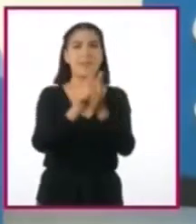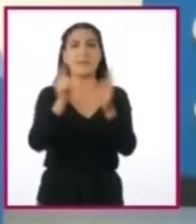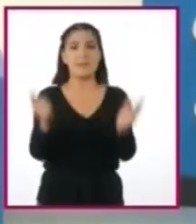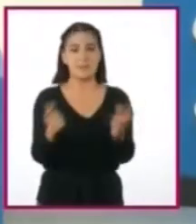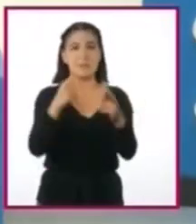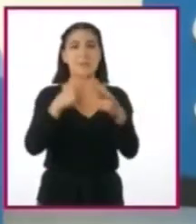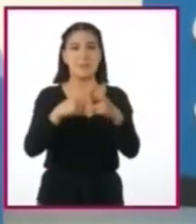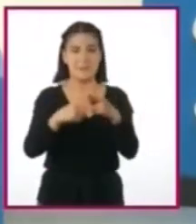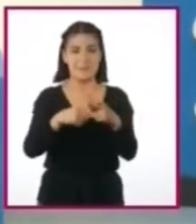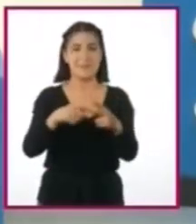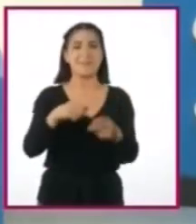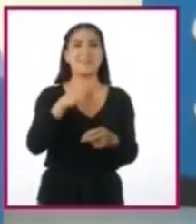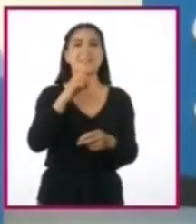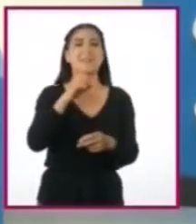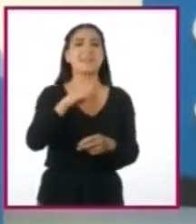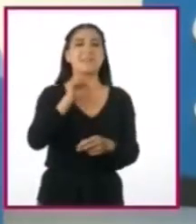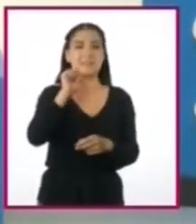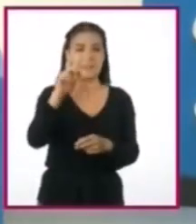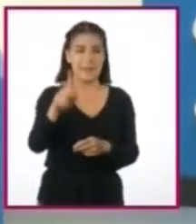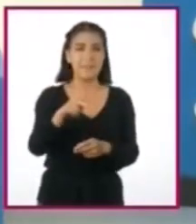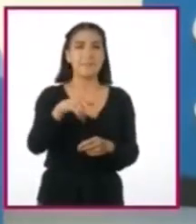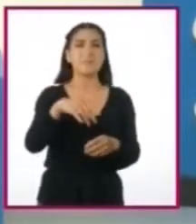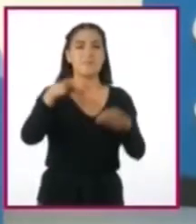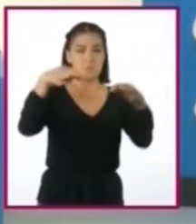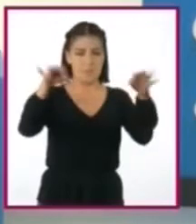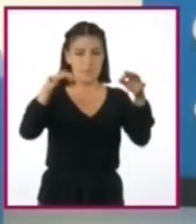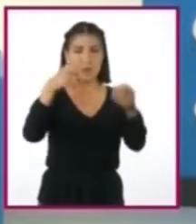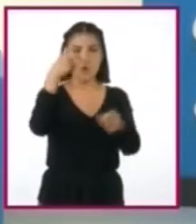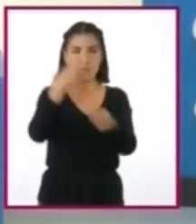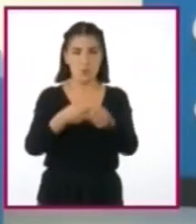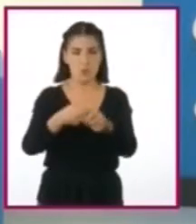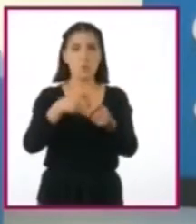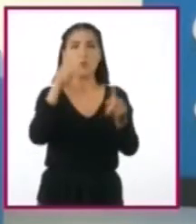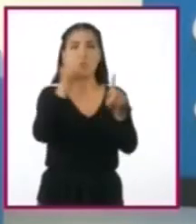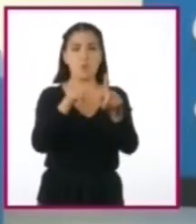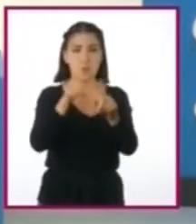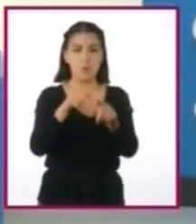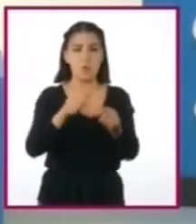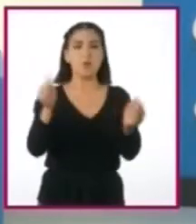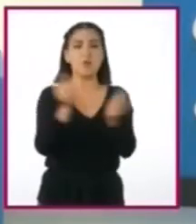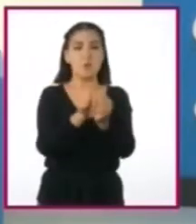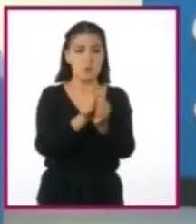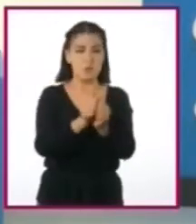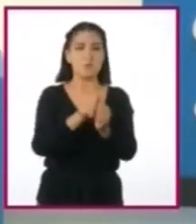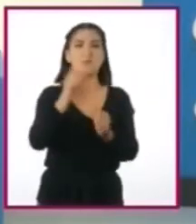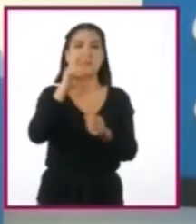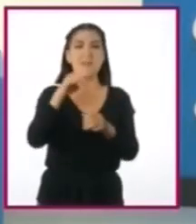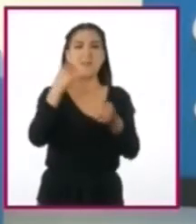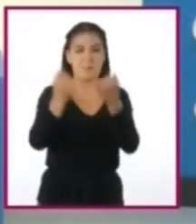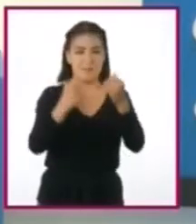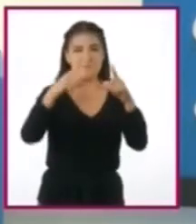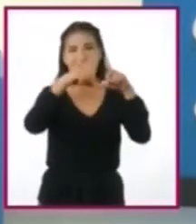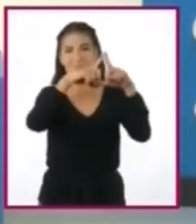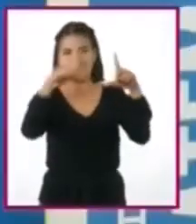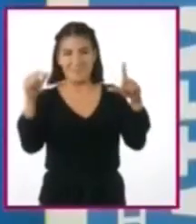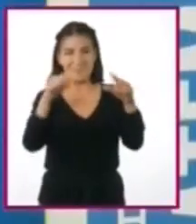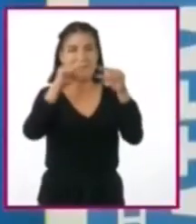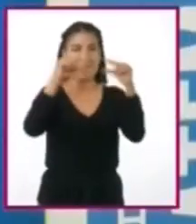gratuito, cartulina de colores, juego geométrico. Esto lo vas a emplear después de que hayas visto la